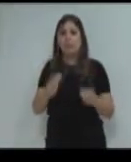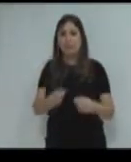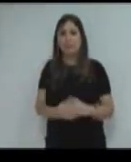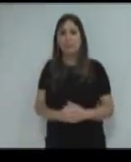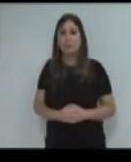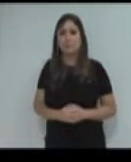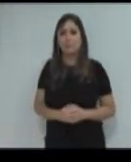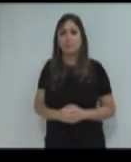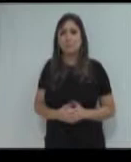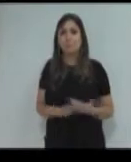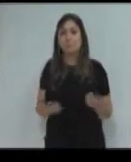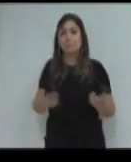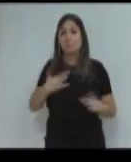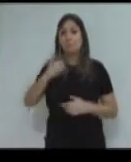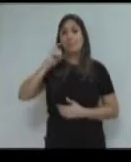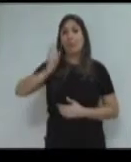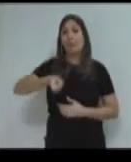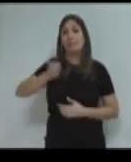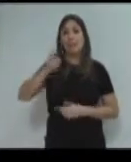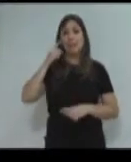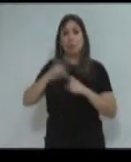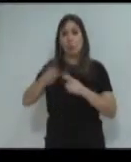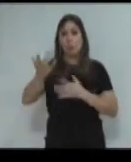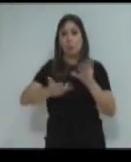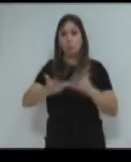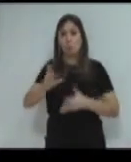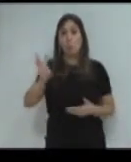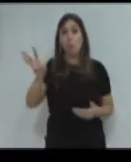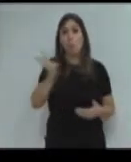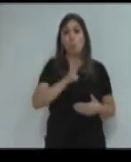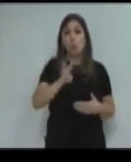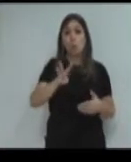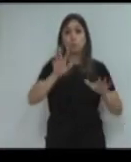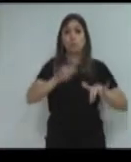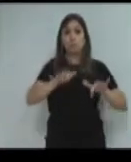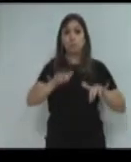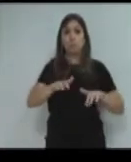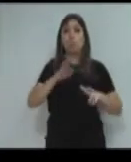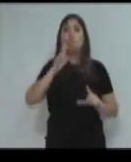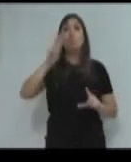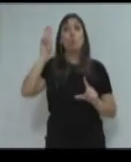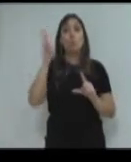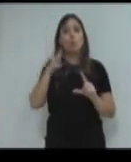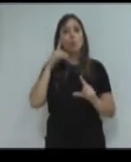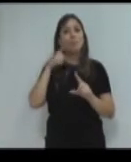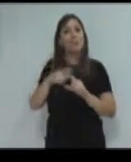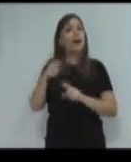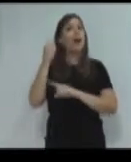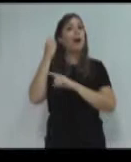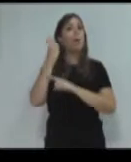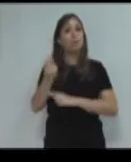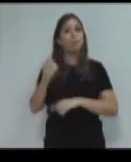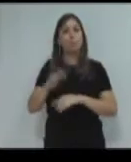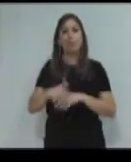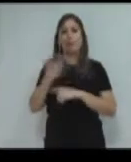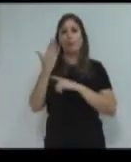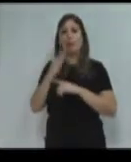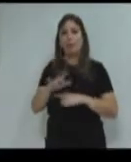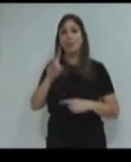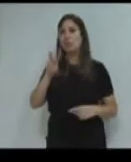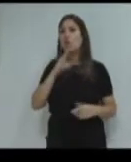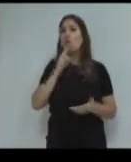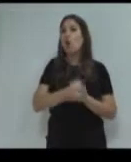herramientas. Si el Excel se ha hecho para hacer cuentas y el Word se ha hecho para redactar textos, el PowerPoint se ha hecho como apoyo a presentaciones, no para que sea